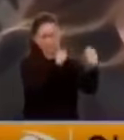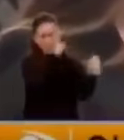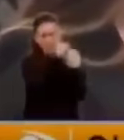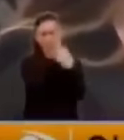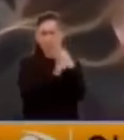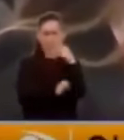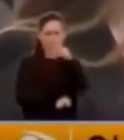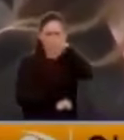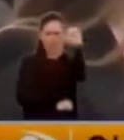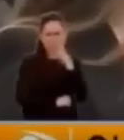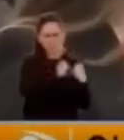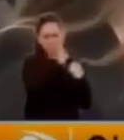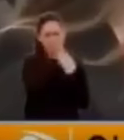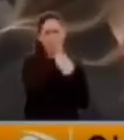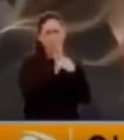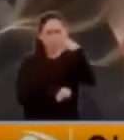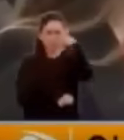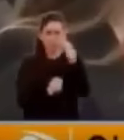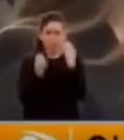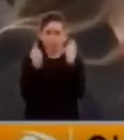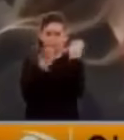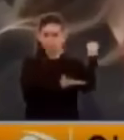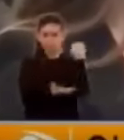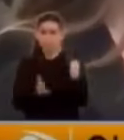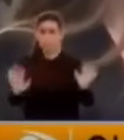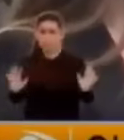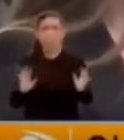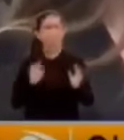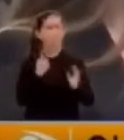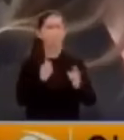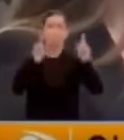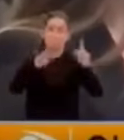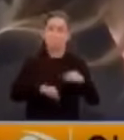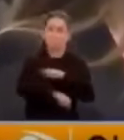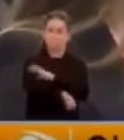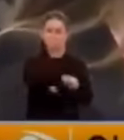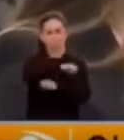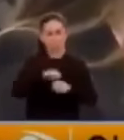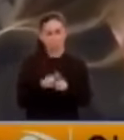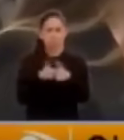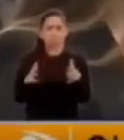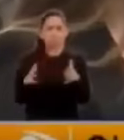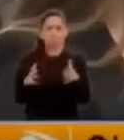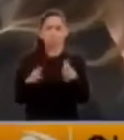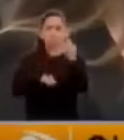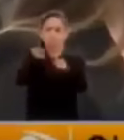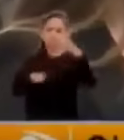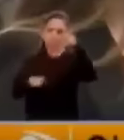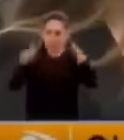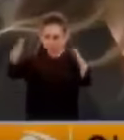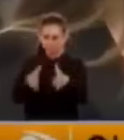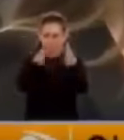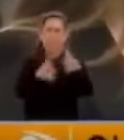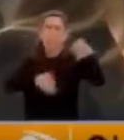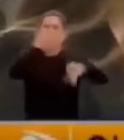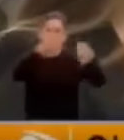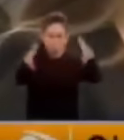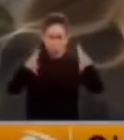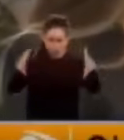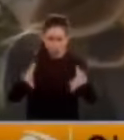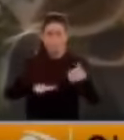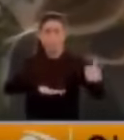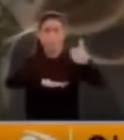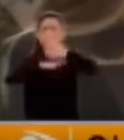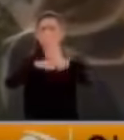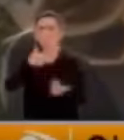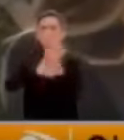la institución, no solamente desde el punto de vista de recursos, sino desde el punto de vista de fortalecer, por ejemplo, la inteligencia de la policía y la policía judicial. El nombramiento